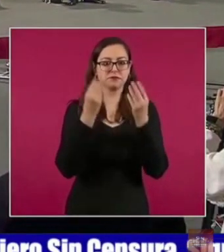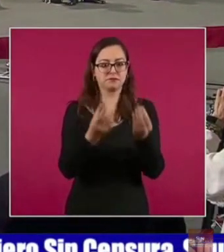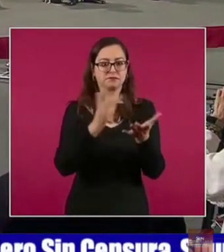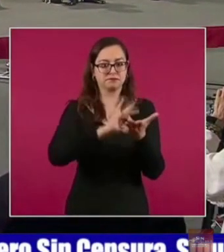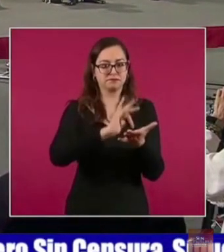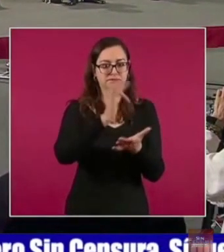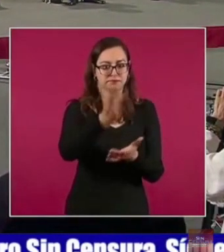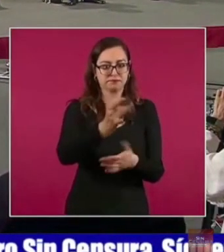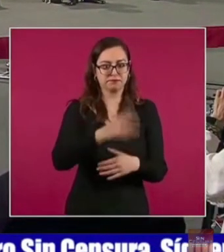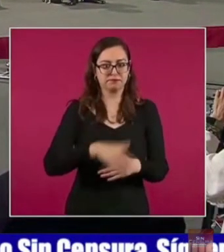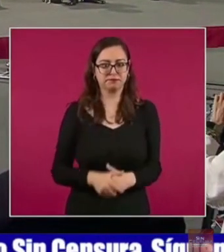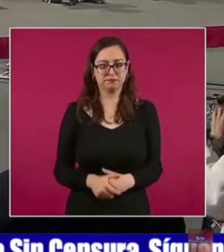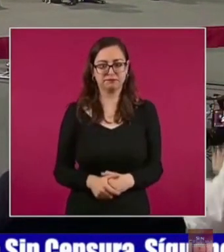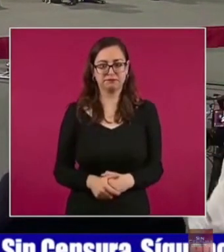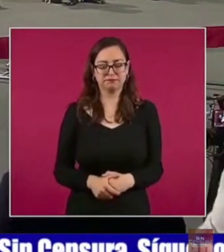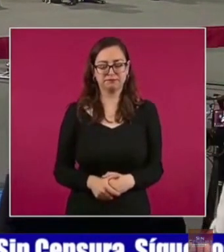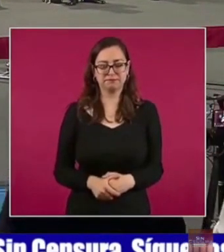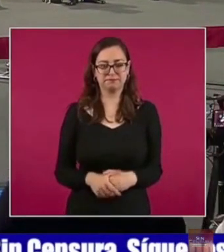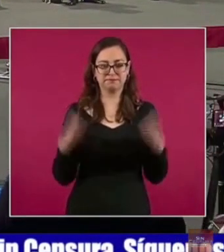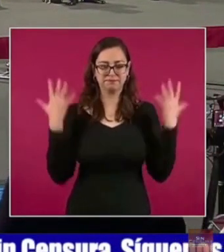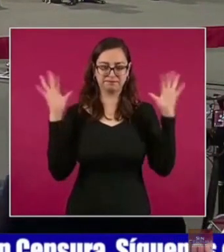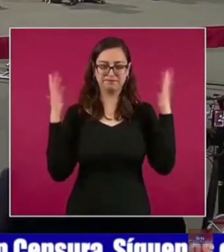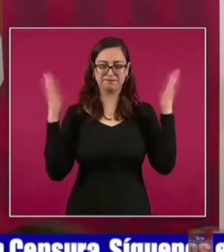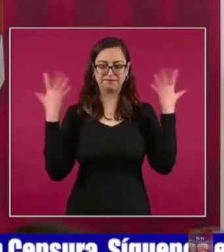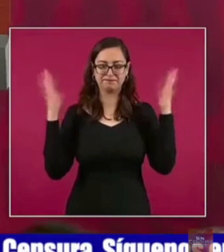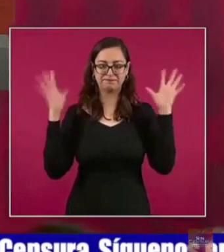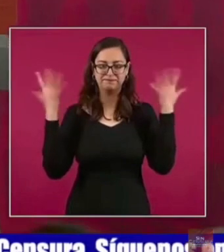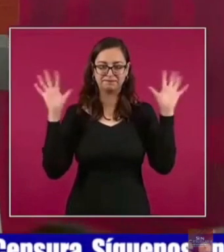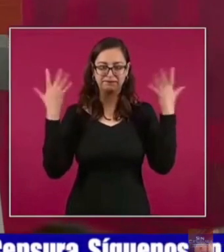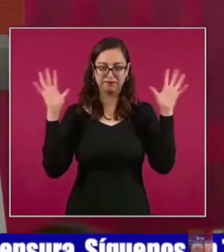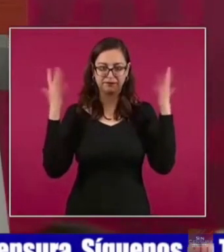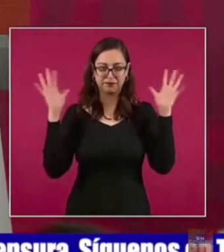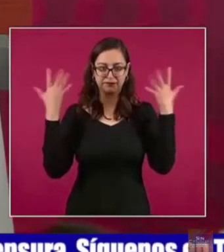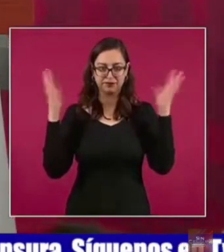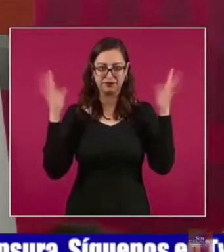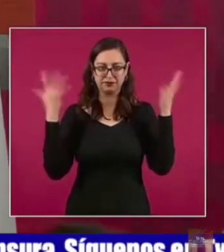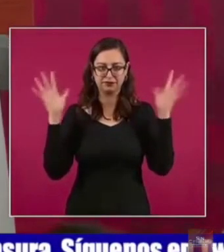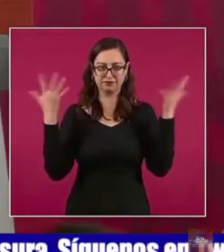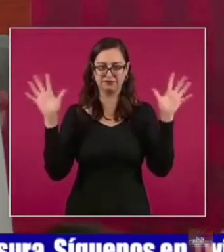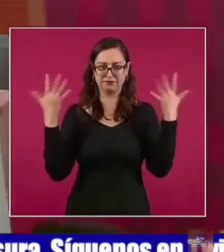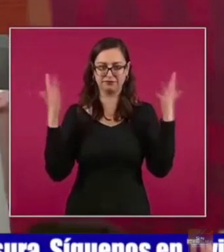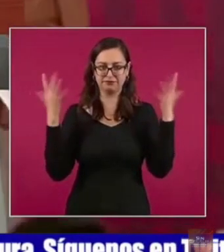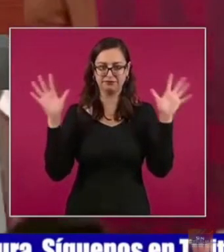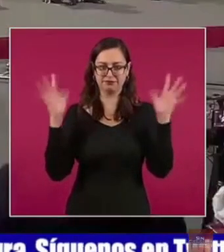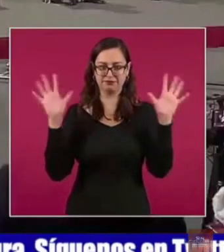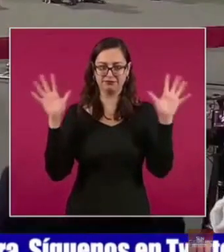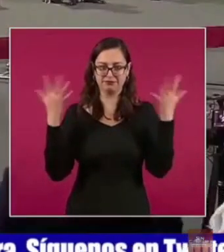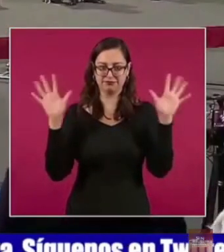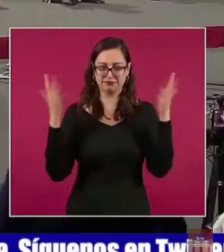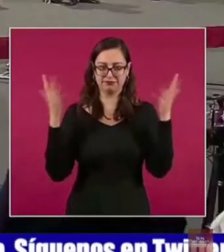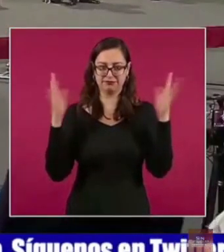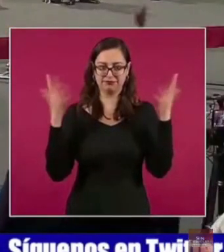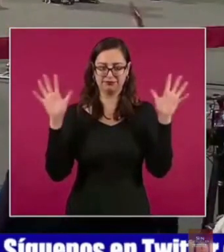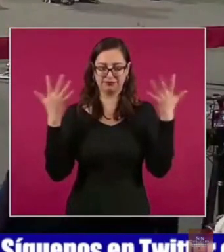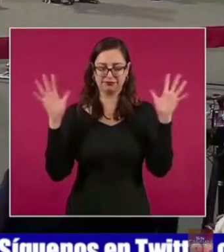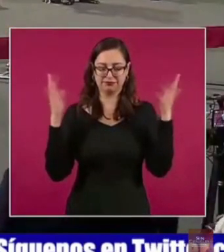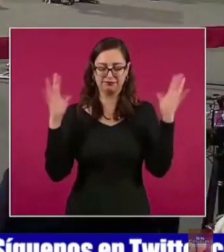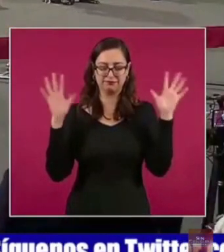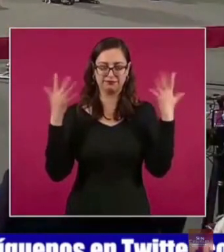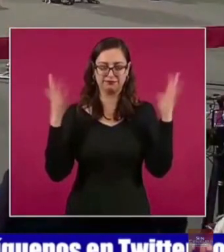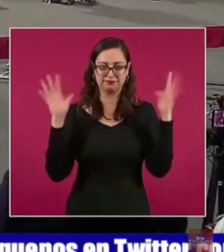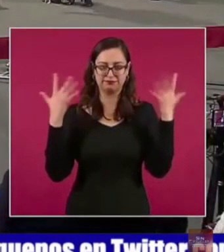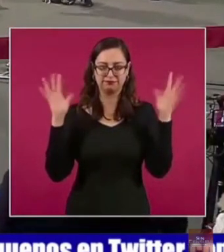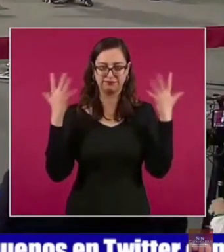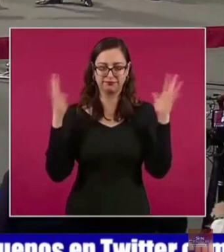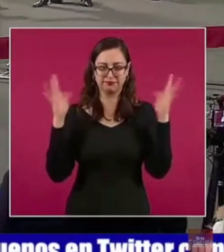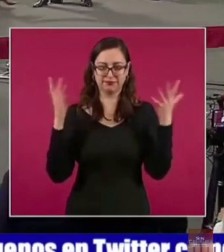mujer que ha sido leal y que ha sido criticada por su propia familia, por su propio partido.